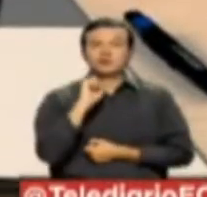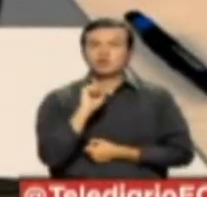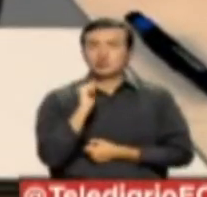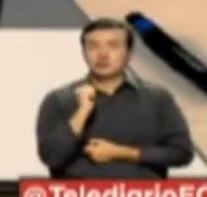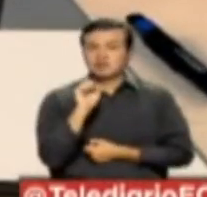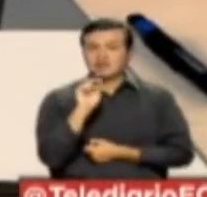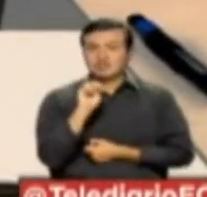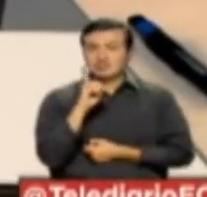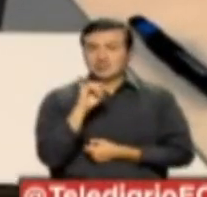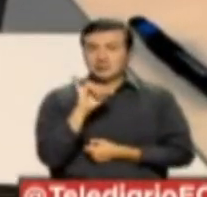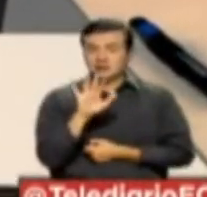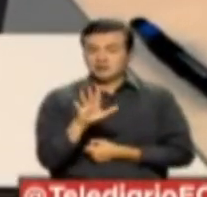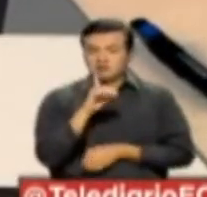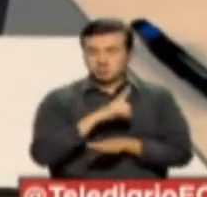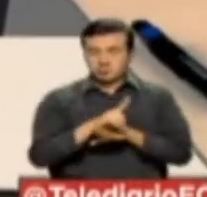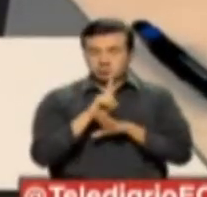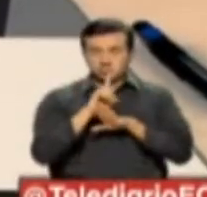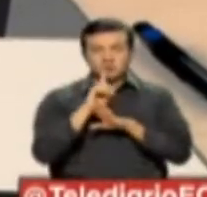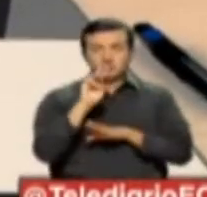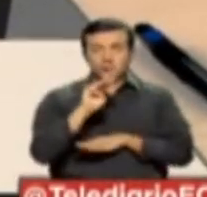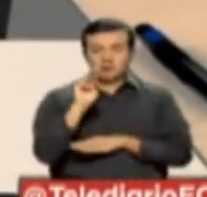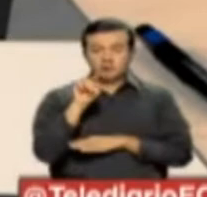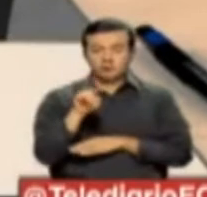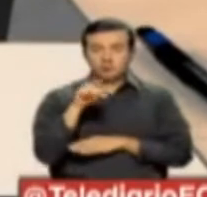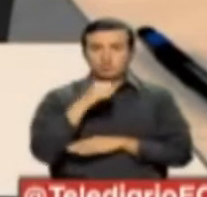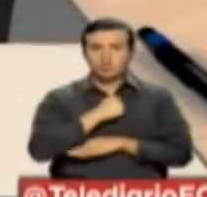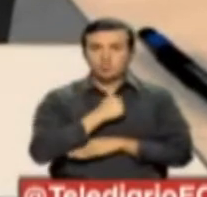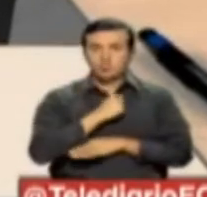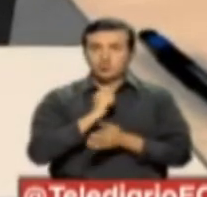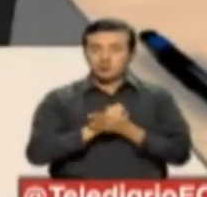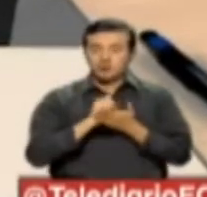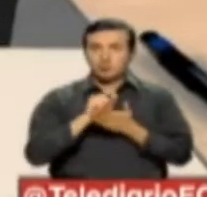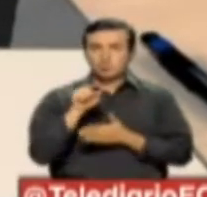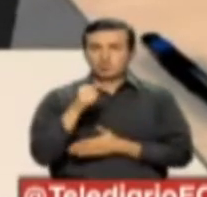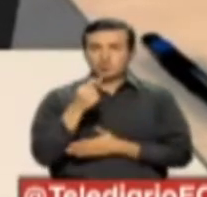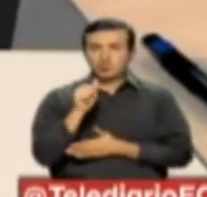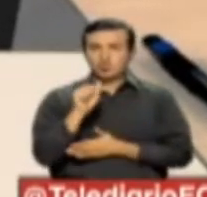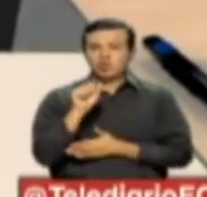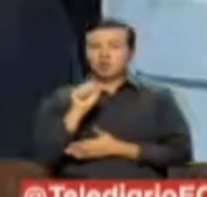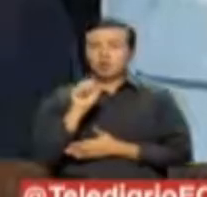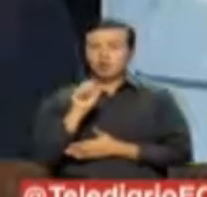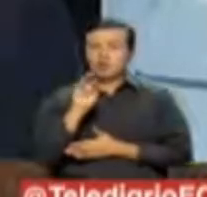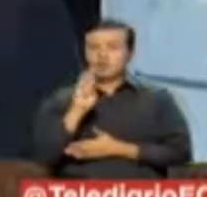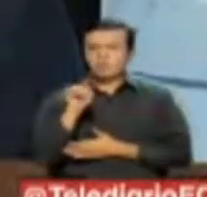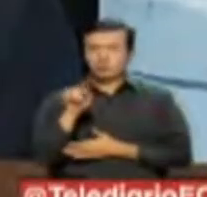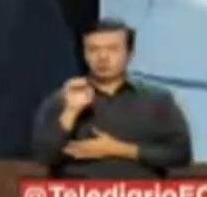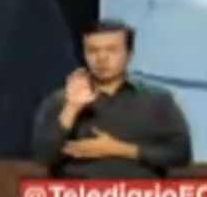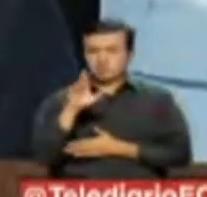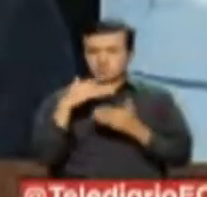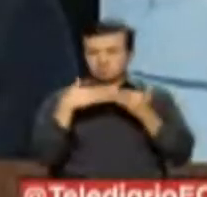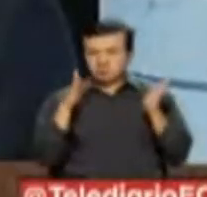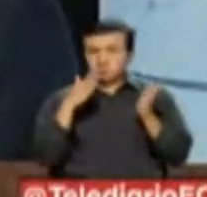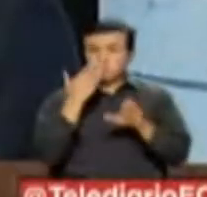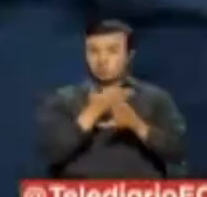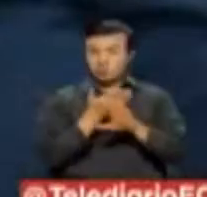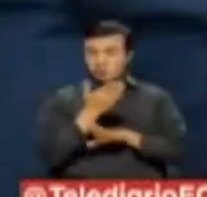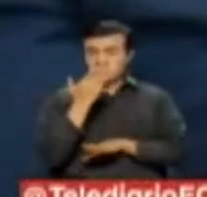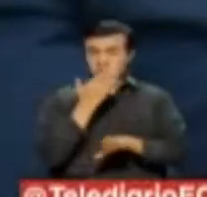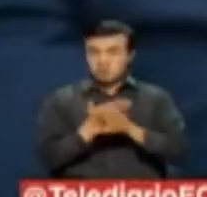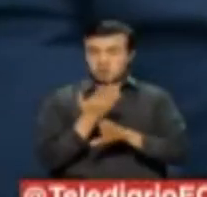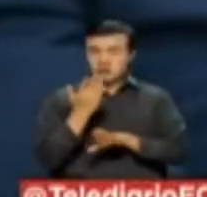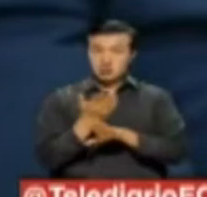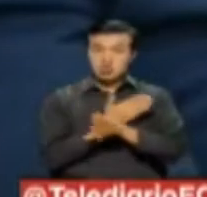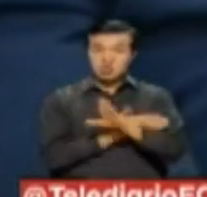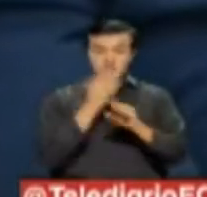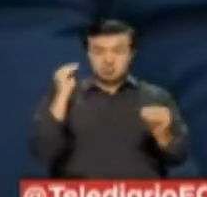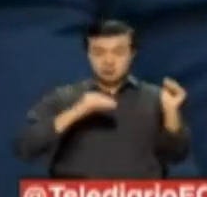organismo que habilitó la página www punto propiedad intelectual punto g o uve punto s en donde se receptarán las propuestas previo a la